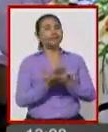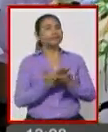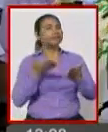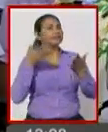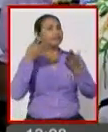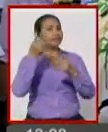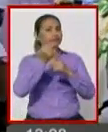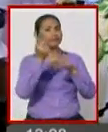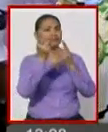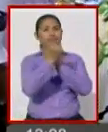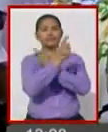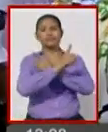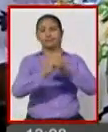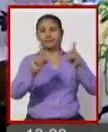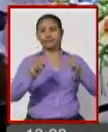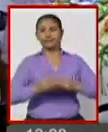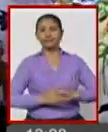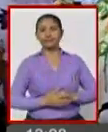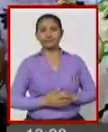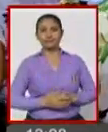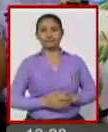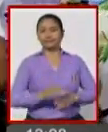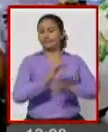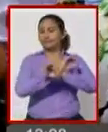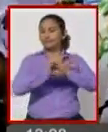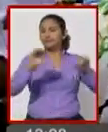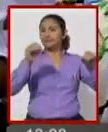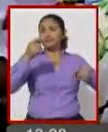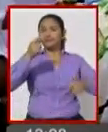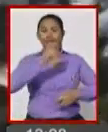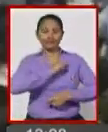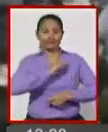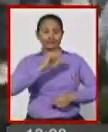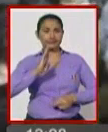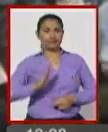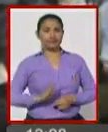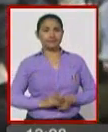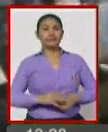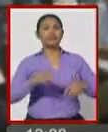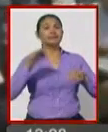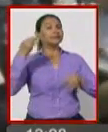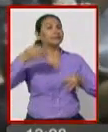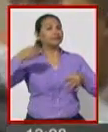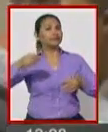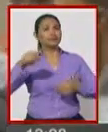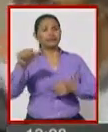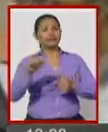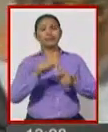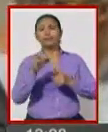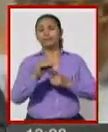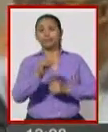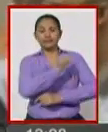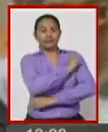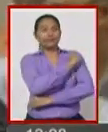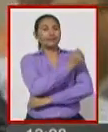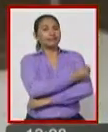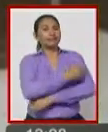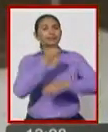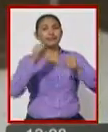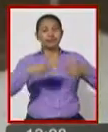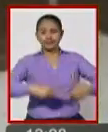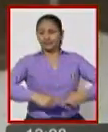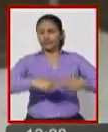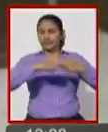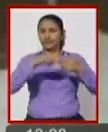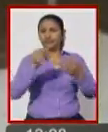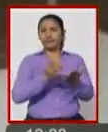golpe a la democracia. Ningún tribunal, juez o autoridad puede